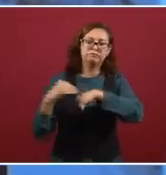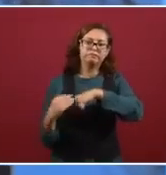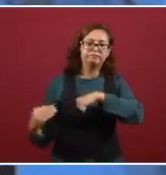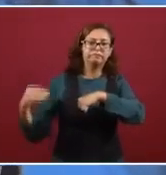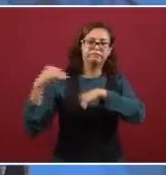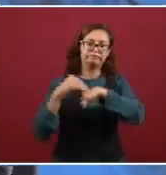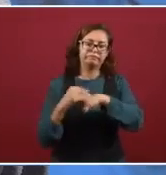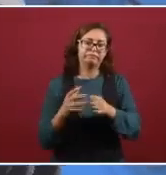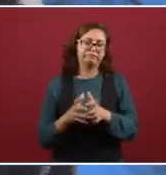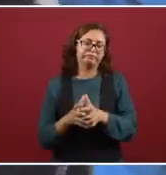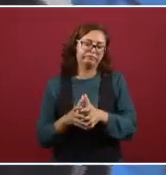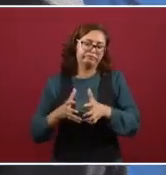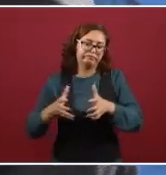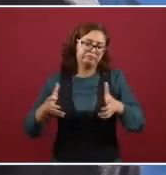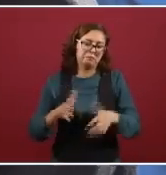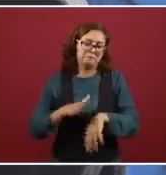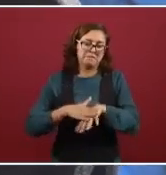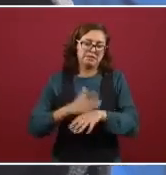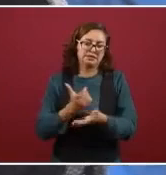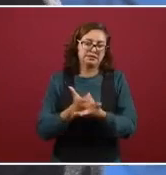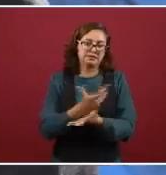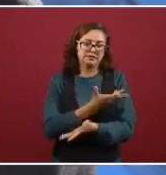En este caso queremos,